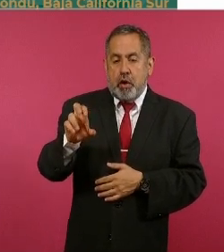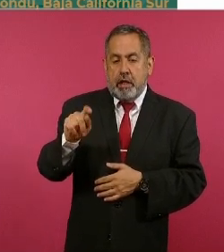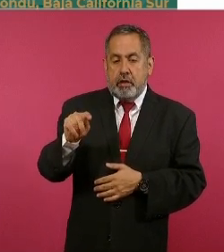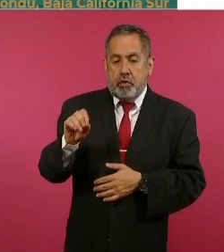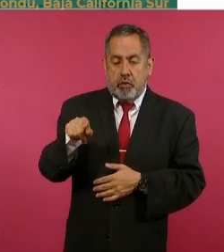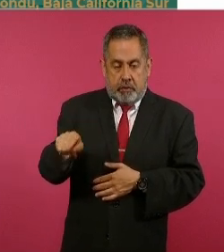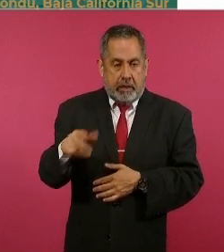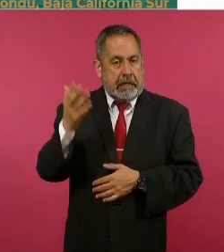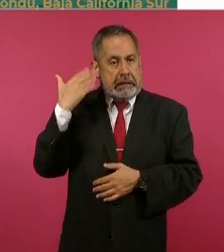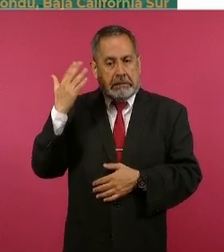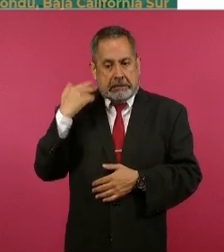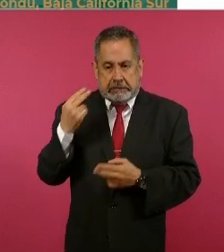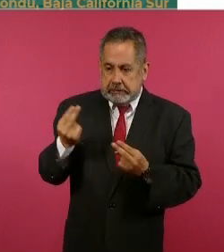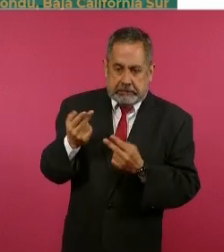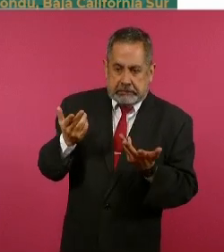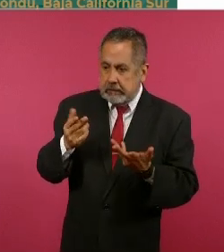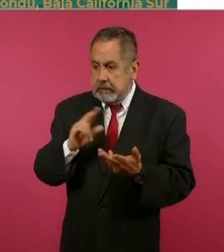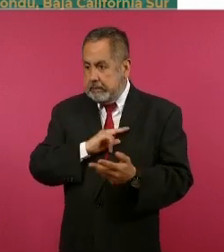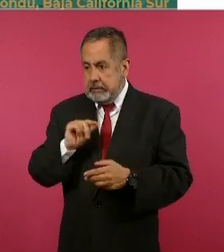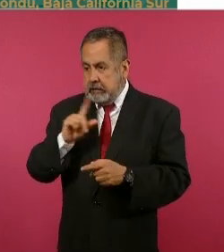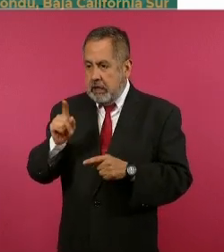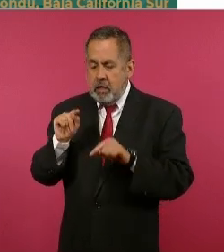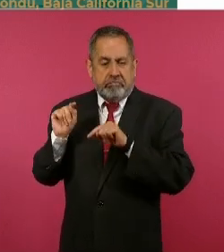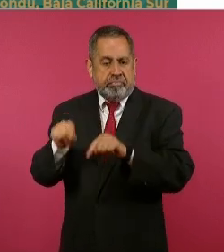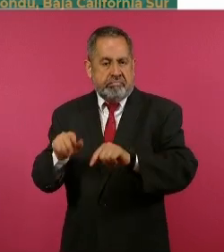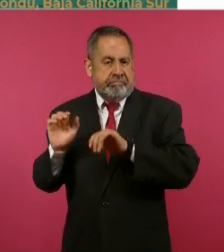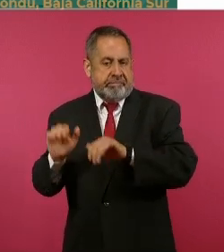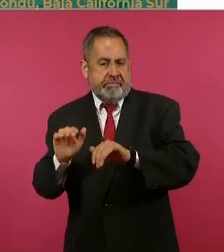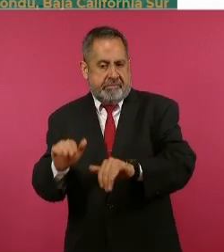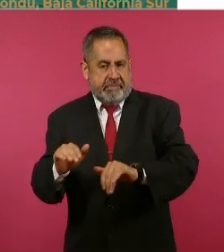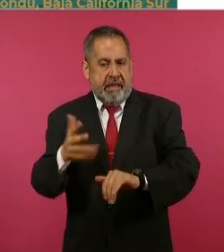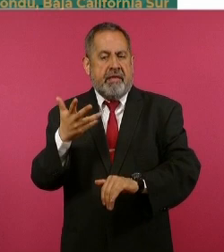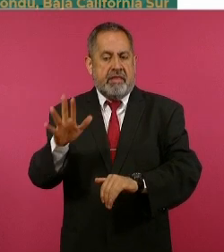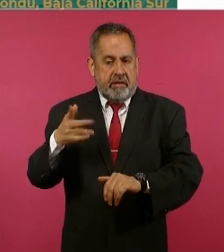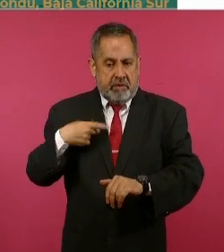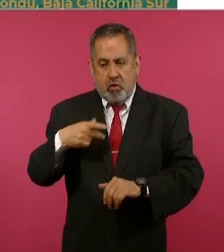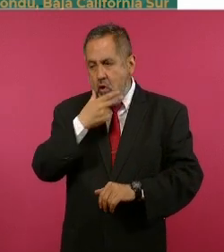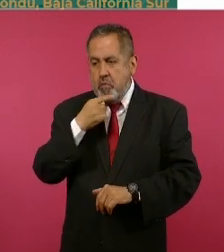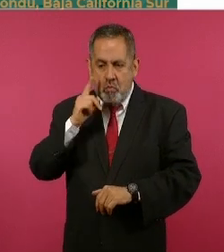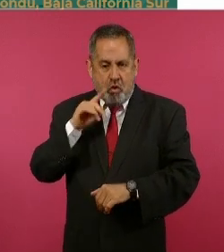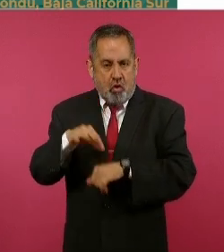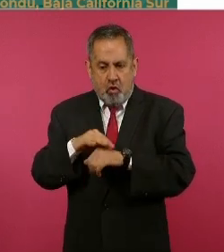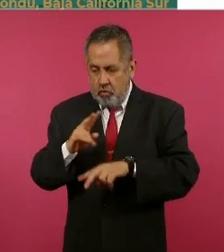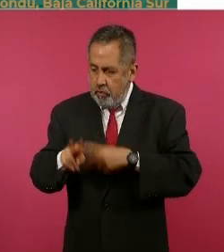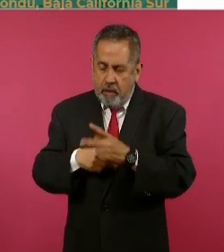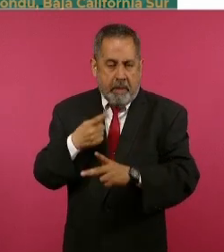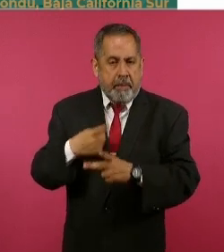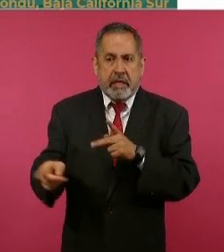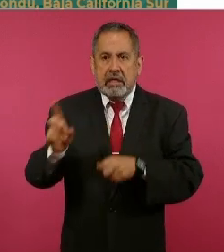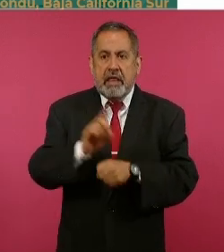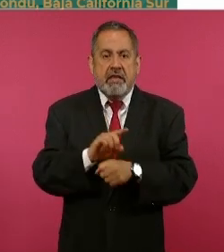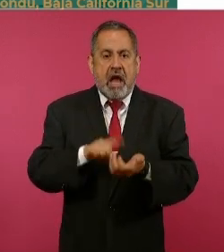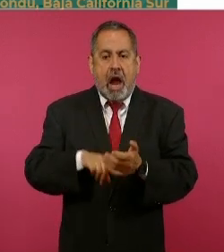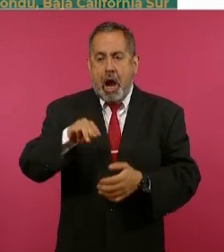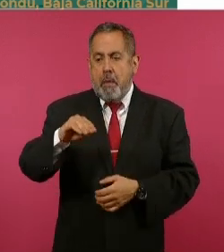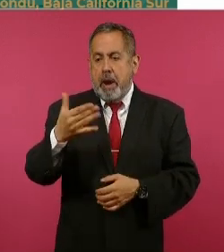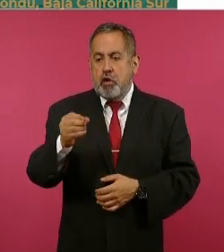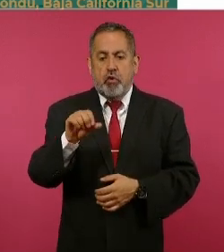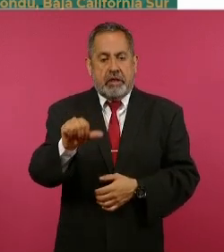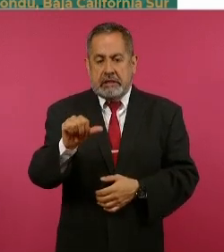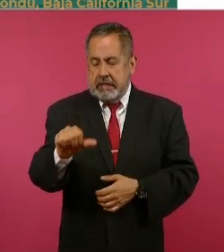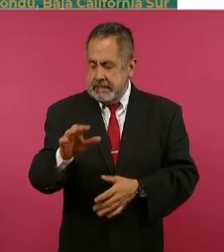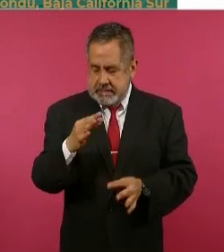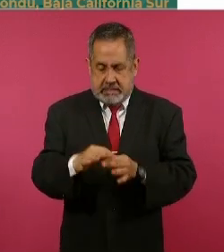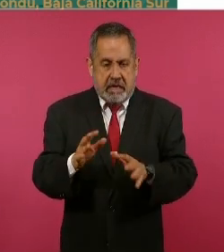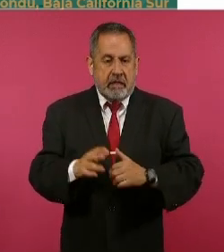que necesitaba más especialistas y estos 10 médicas y médicos llegan a partir del 16 de mayo allá a Loreto. Ya